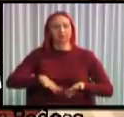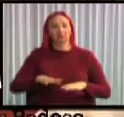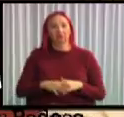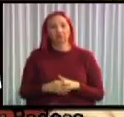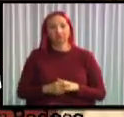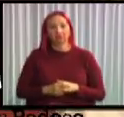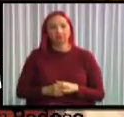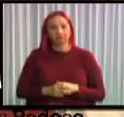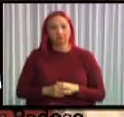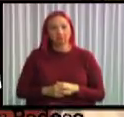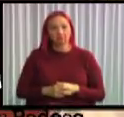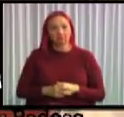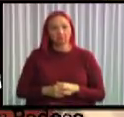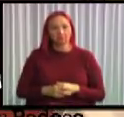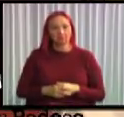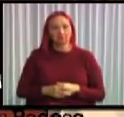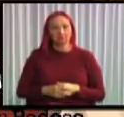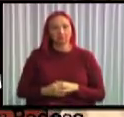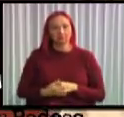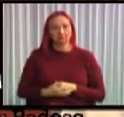iban. Y es una lástima.